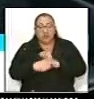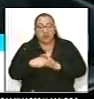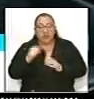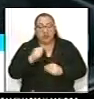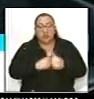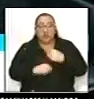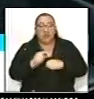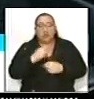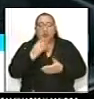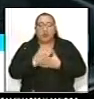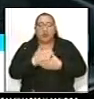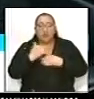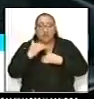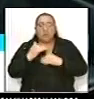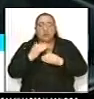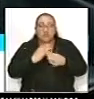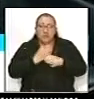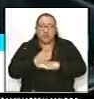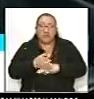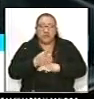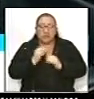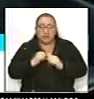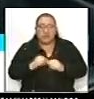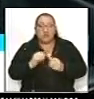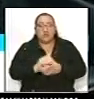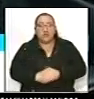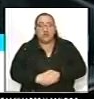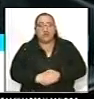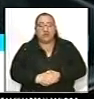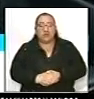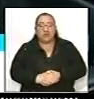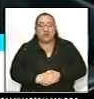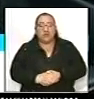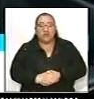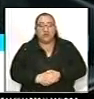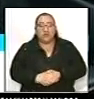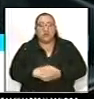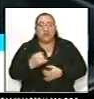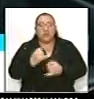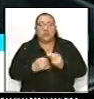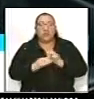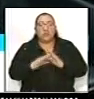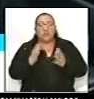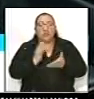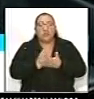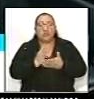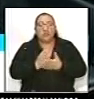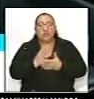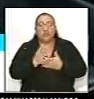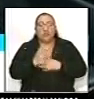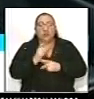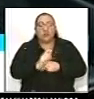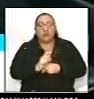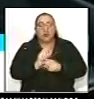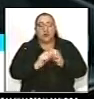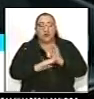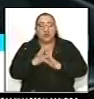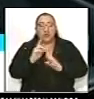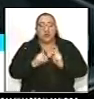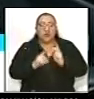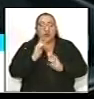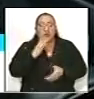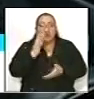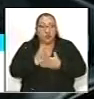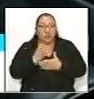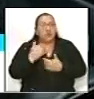sufren limitaciones para el acceso, permanencia o culminación de los estudios de educación superior. Algunos de estos